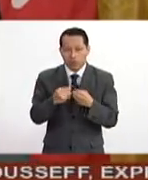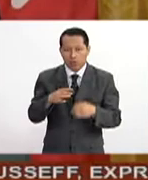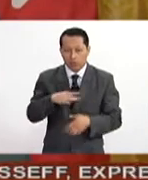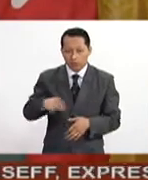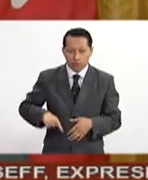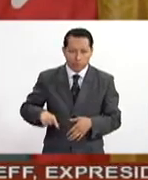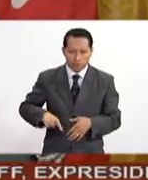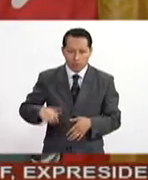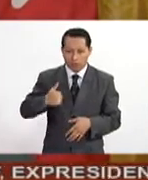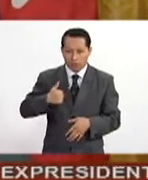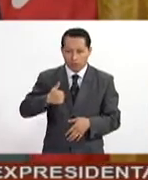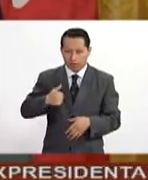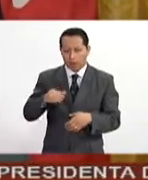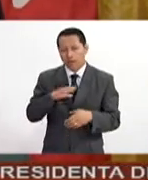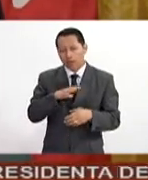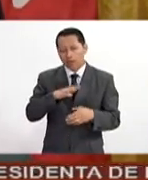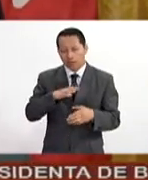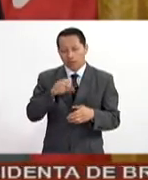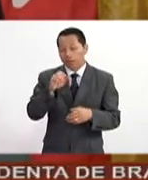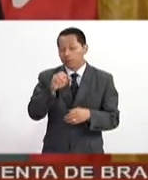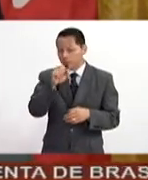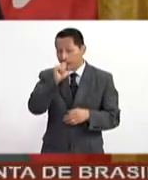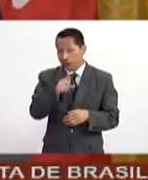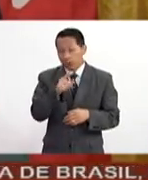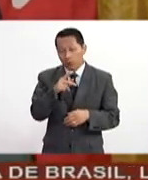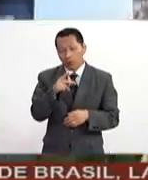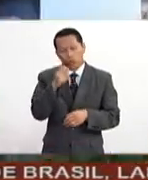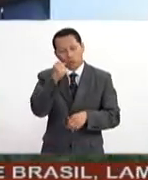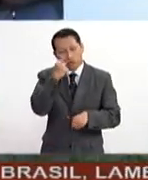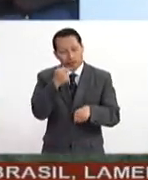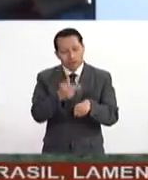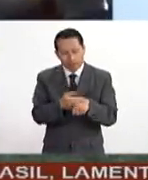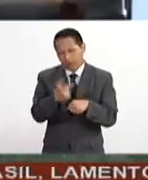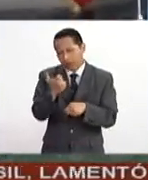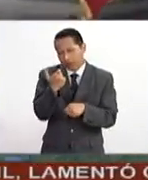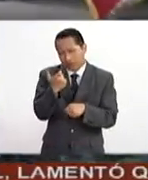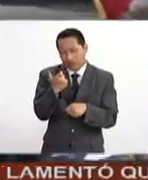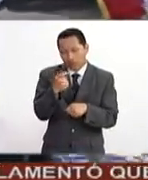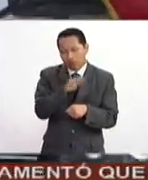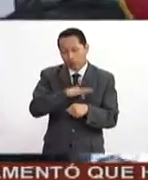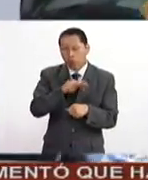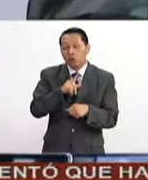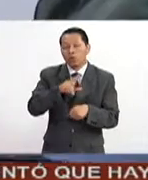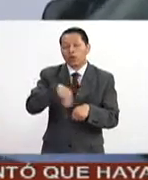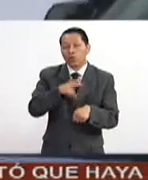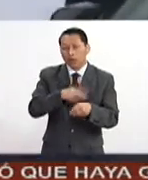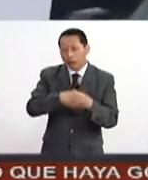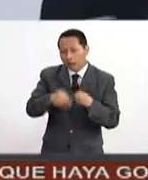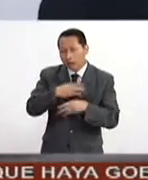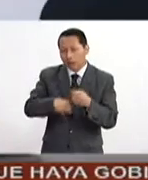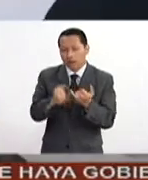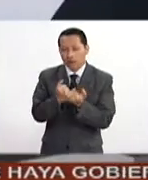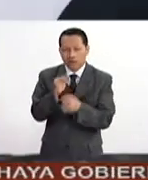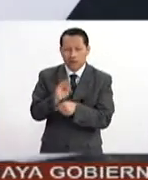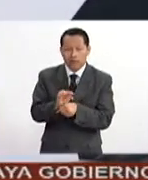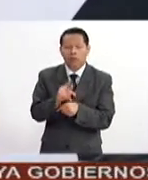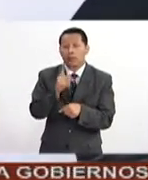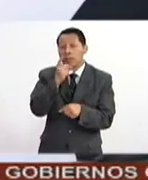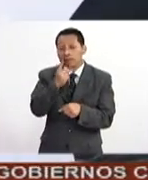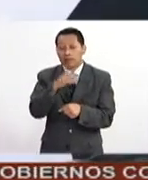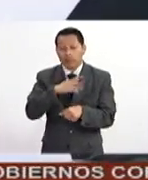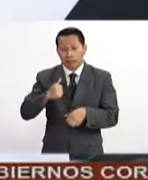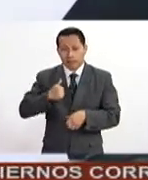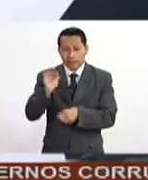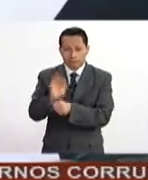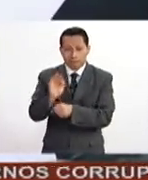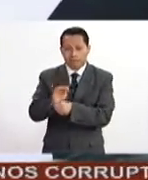ha hecho el gobierno de Canadá a través del Ministerio de Recursos Naturales y también de Asuntos exteriores dicen que van a defender vigorosamente los intereses